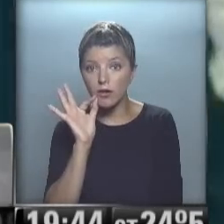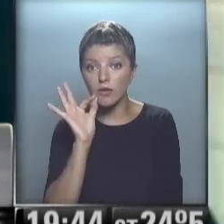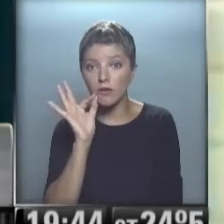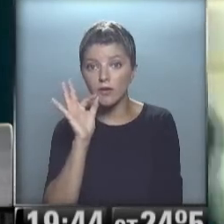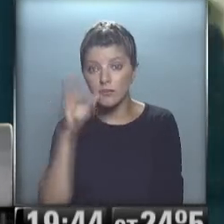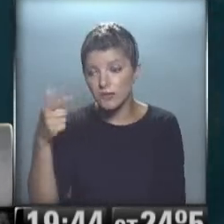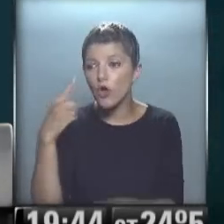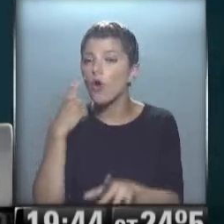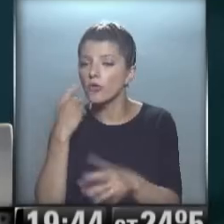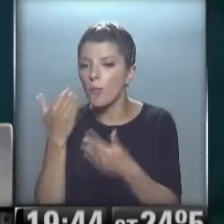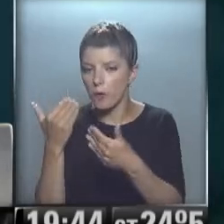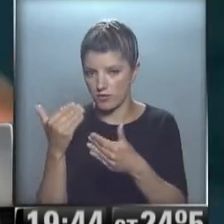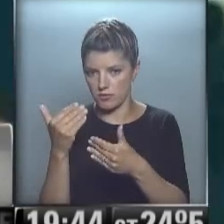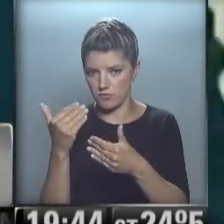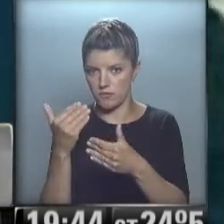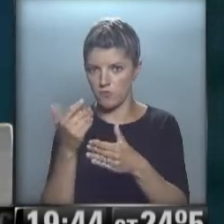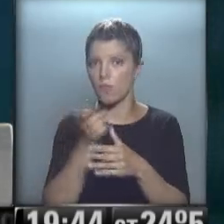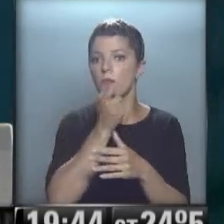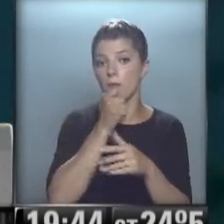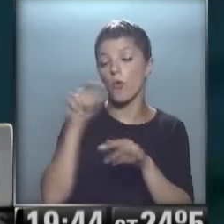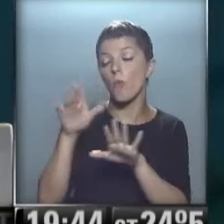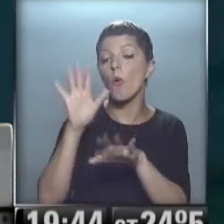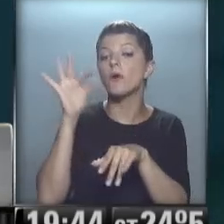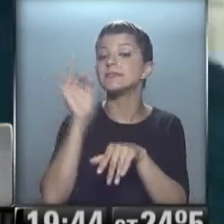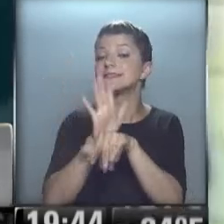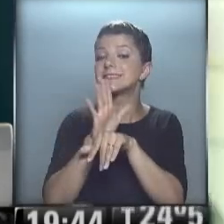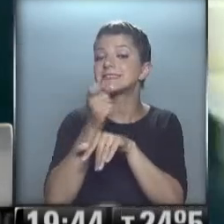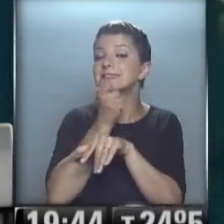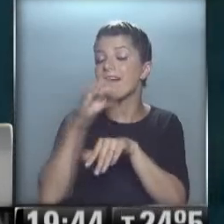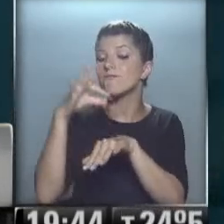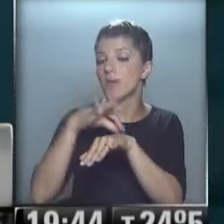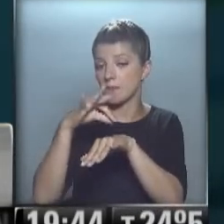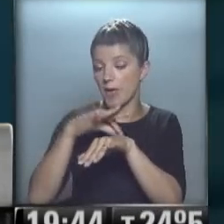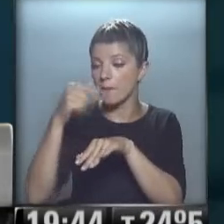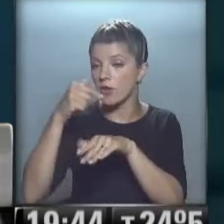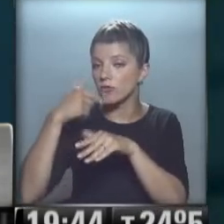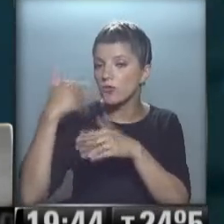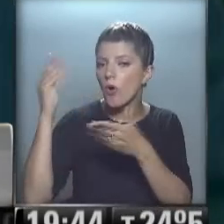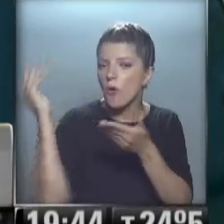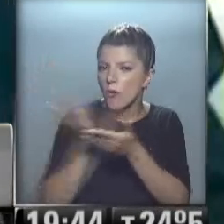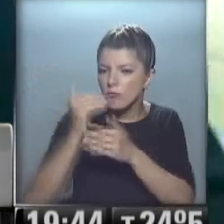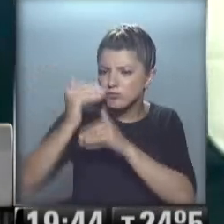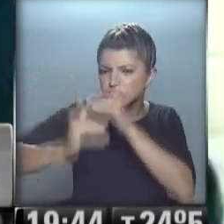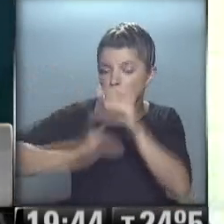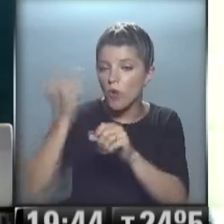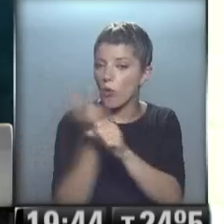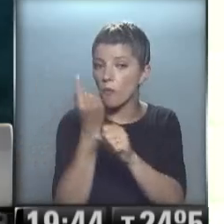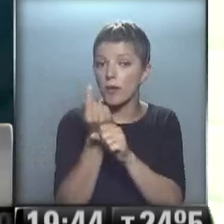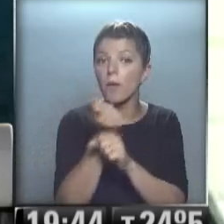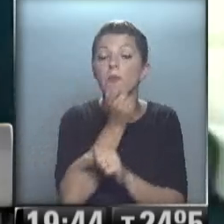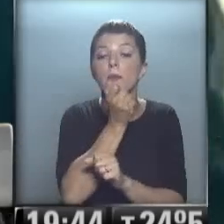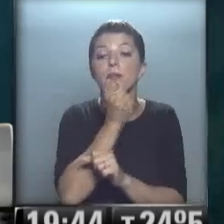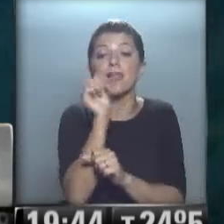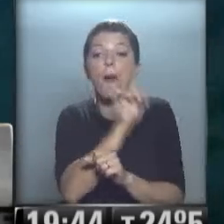sea controlado como adicción, que no pueda prosperar y que no sirva de puerta de